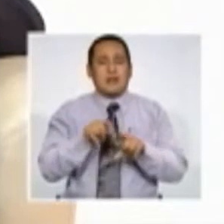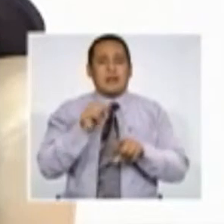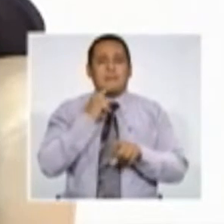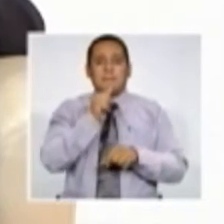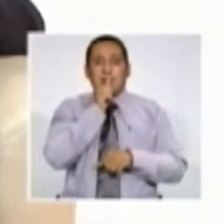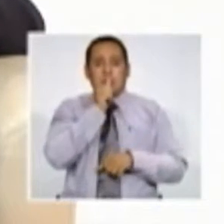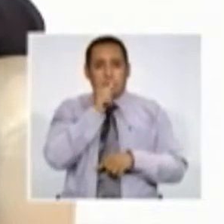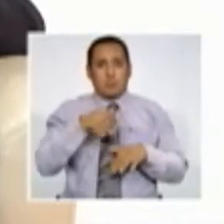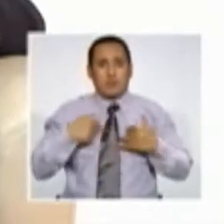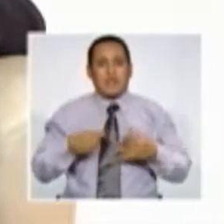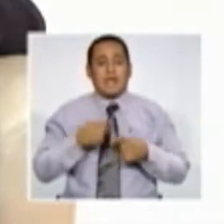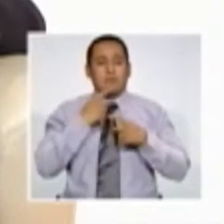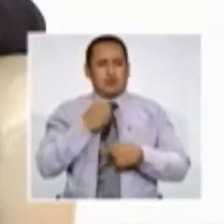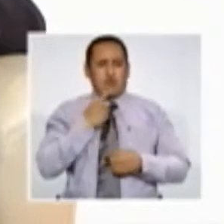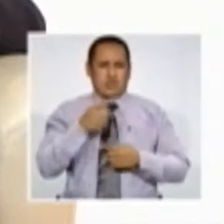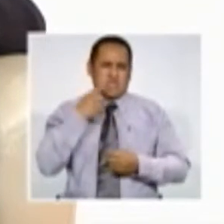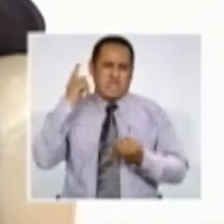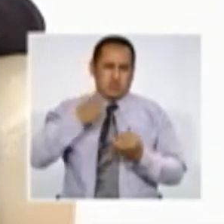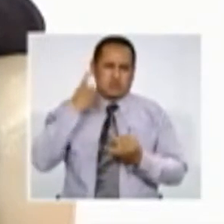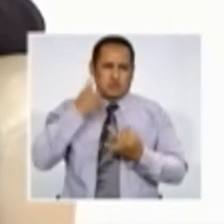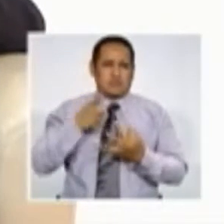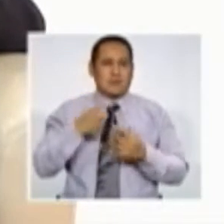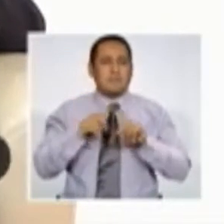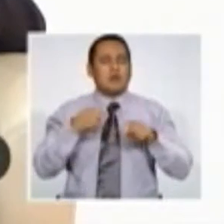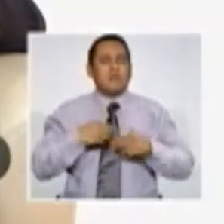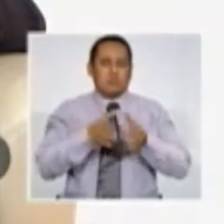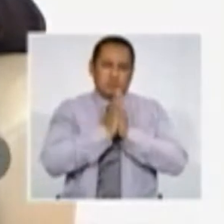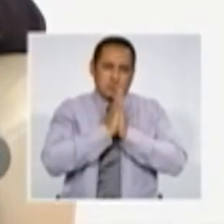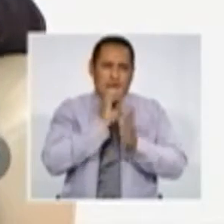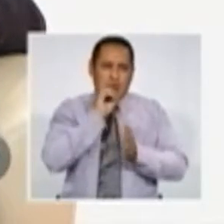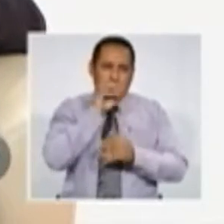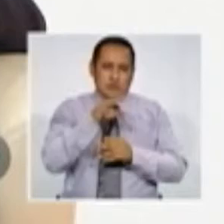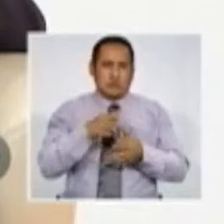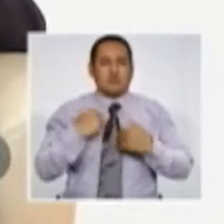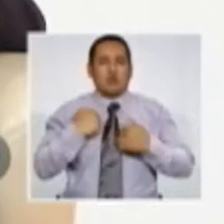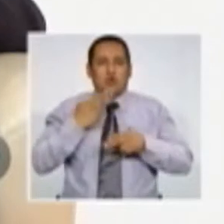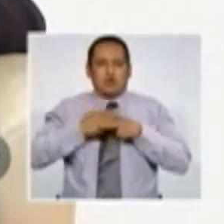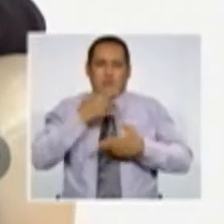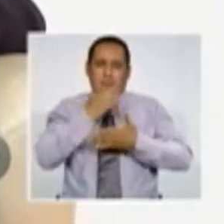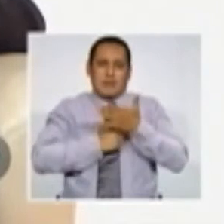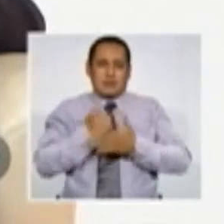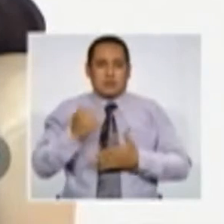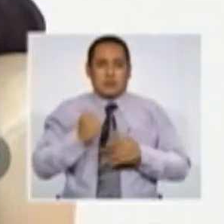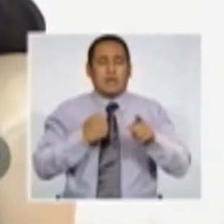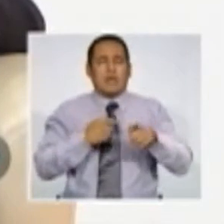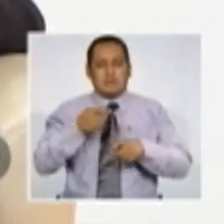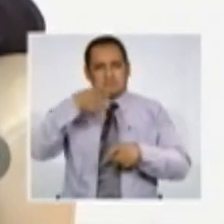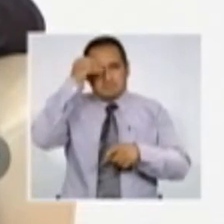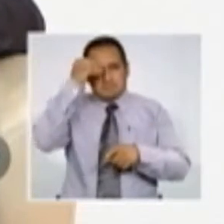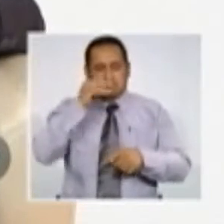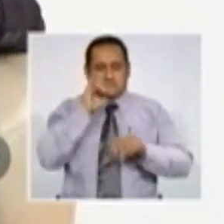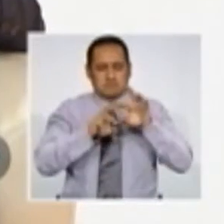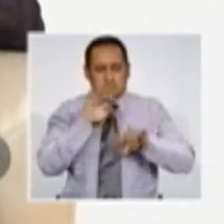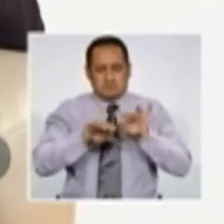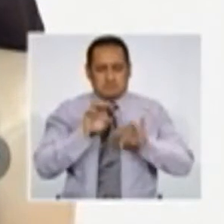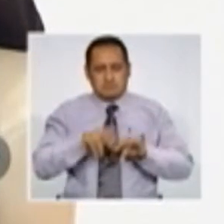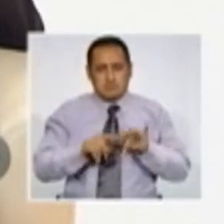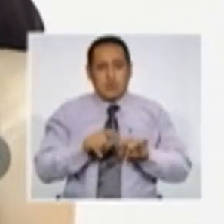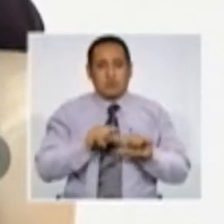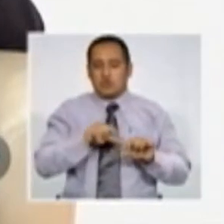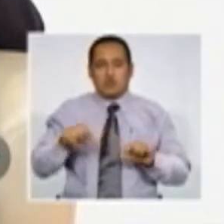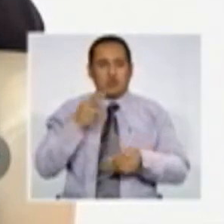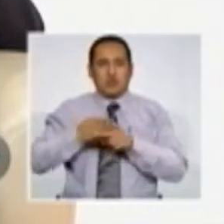reclamo de manera anónima. O sea, no tiene por qué revelarse la identidad. Además, el INDECOPI muchas veces recaba